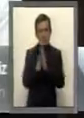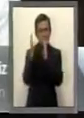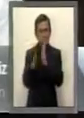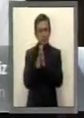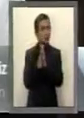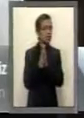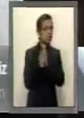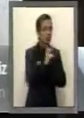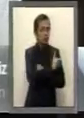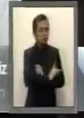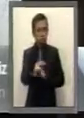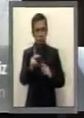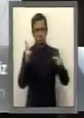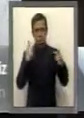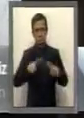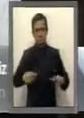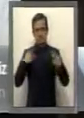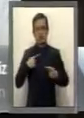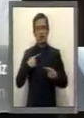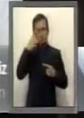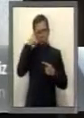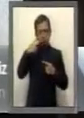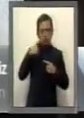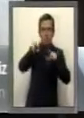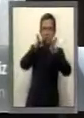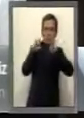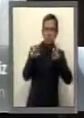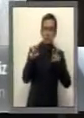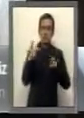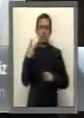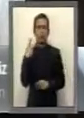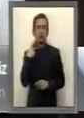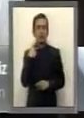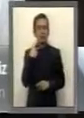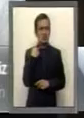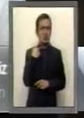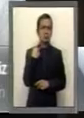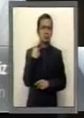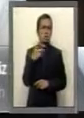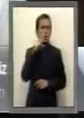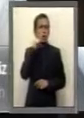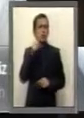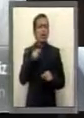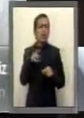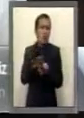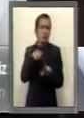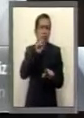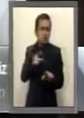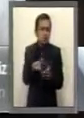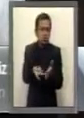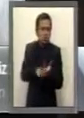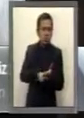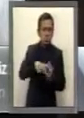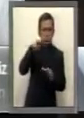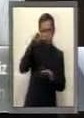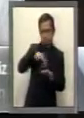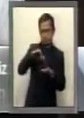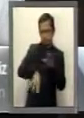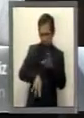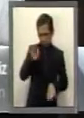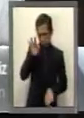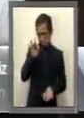en asuntos de políticas públicas más allá de los procesos electorales. Precisamente, la